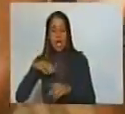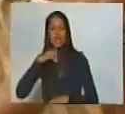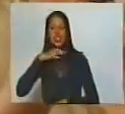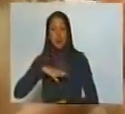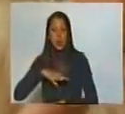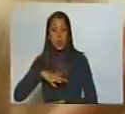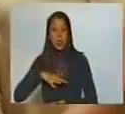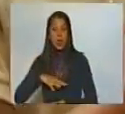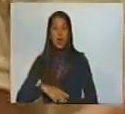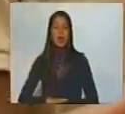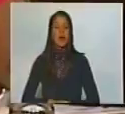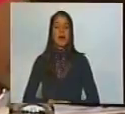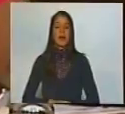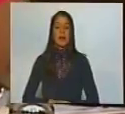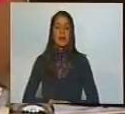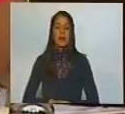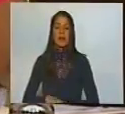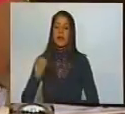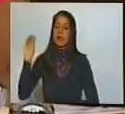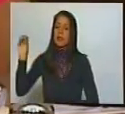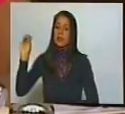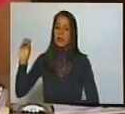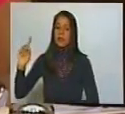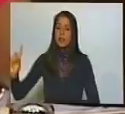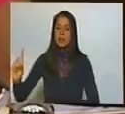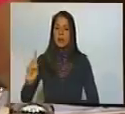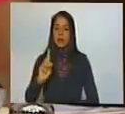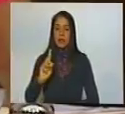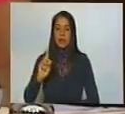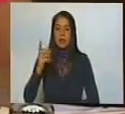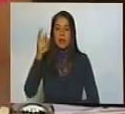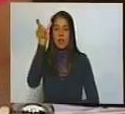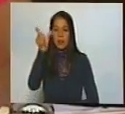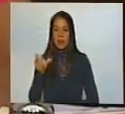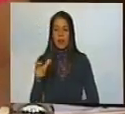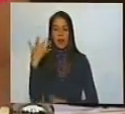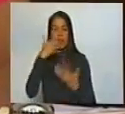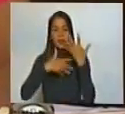a pedir unas palabras al constituyente Fernando Soto Rojas.